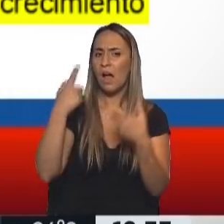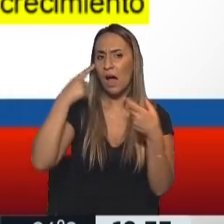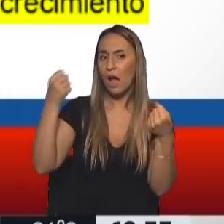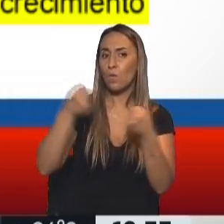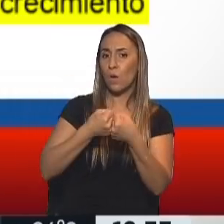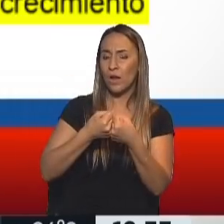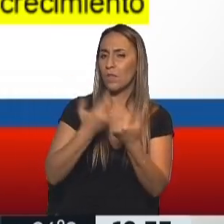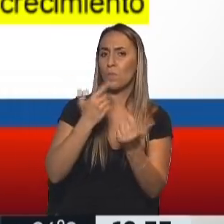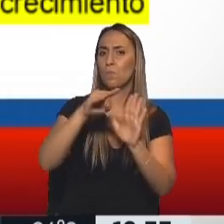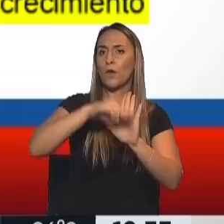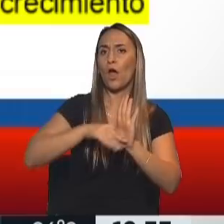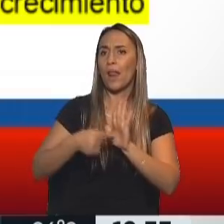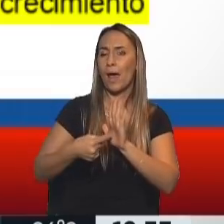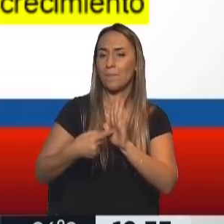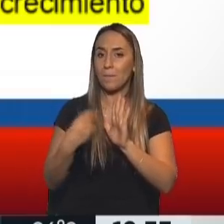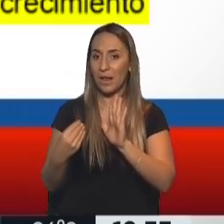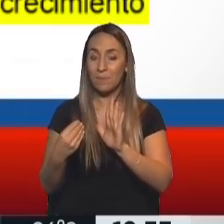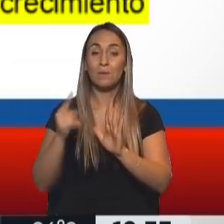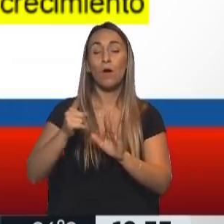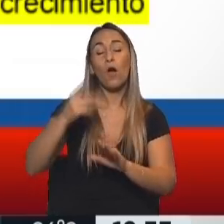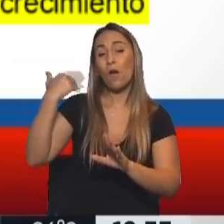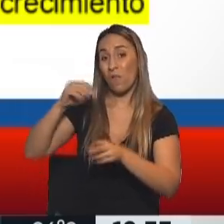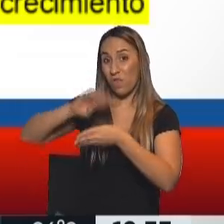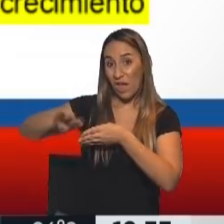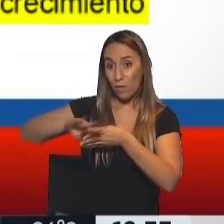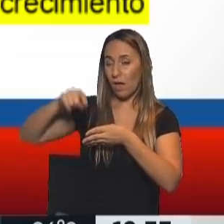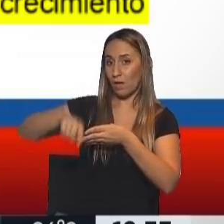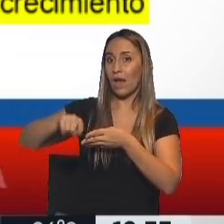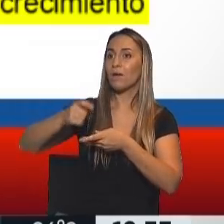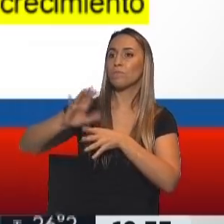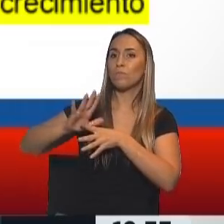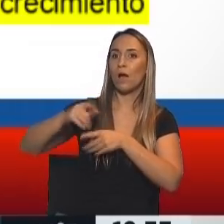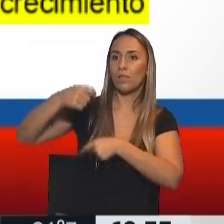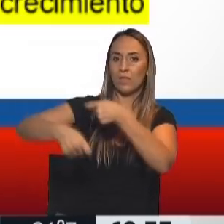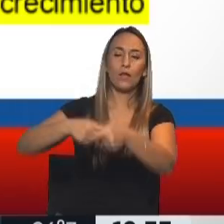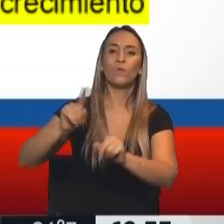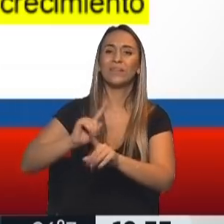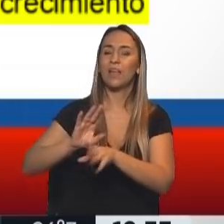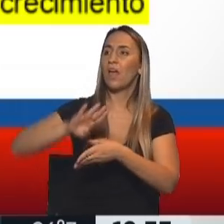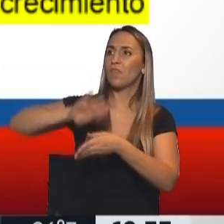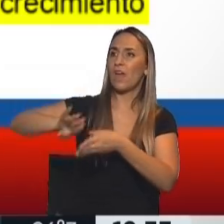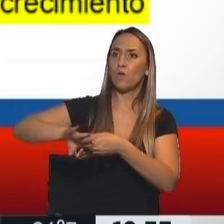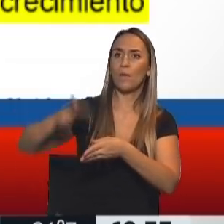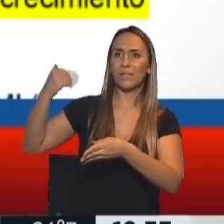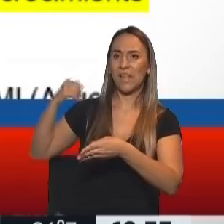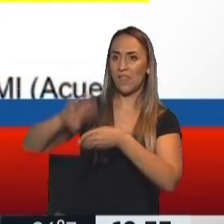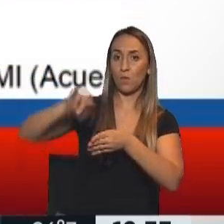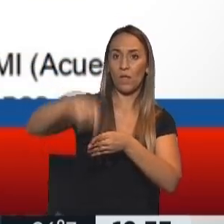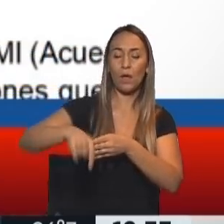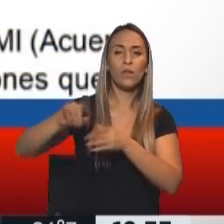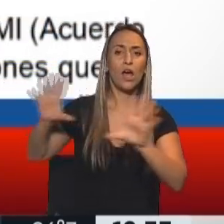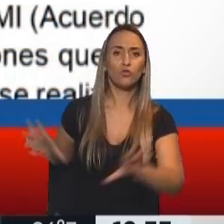un programa que viene a refinanciar la deuda anterior. Esto es, no se acumula deuda con deuda vieja con la deuda actual, sino que